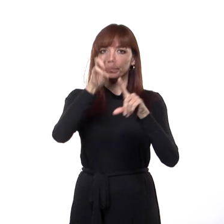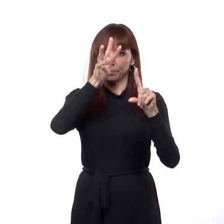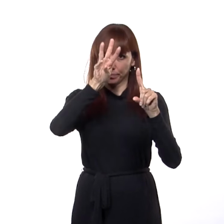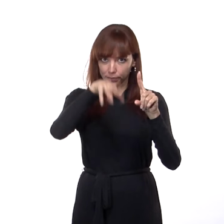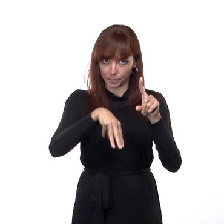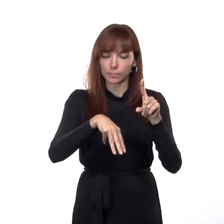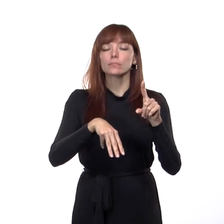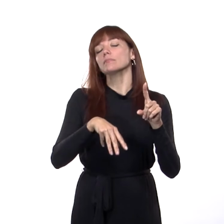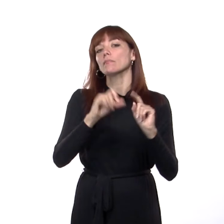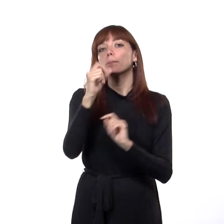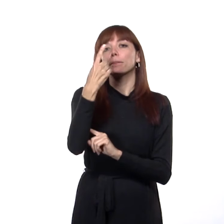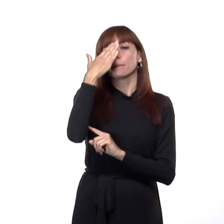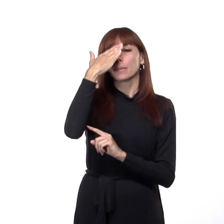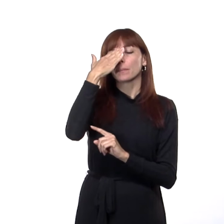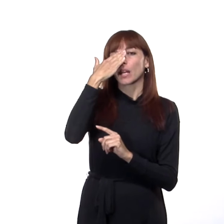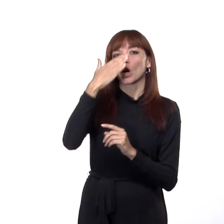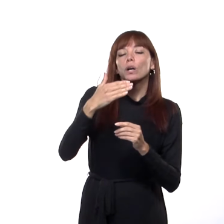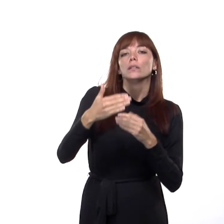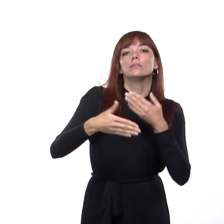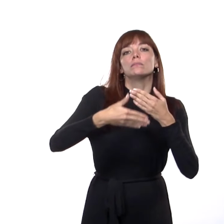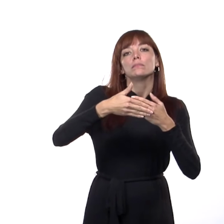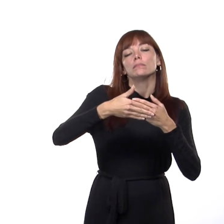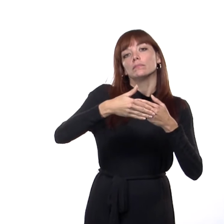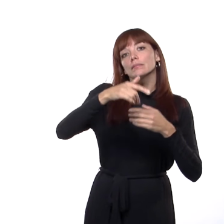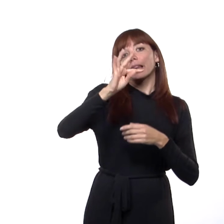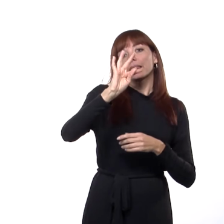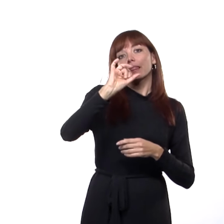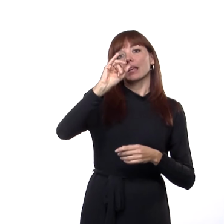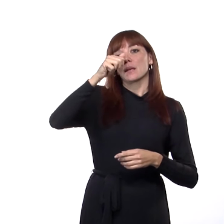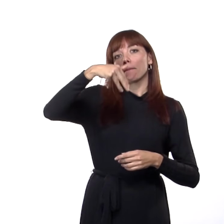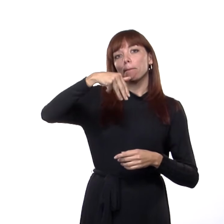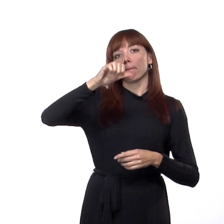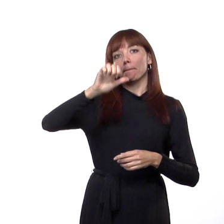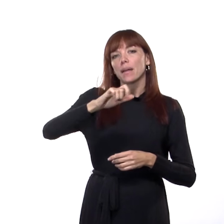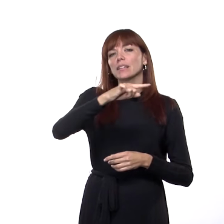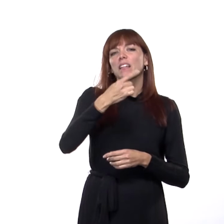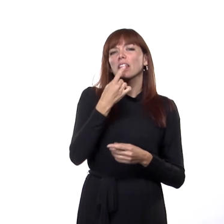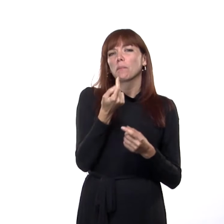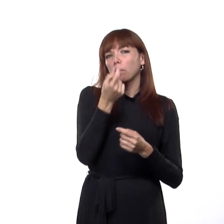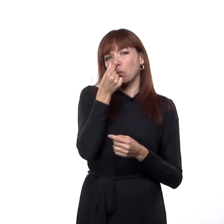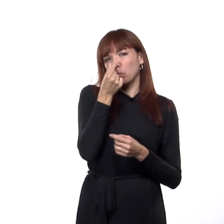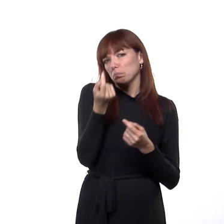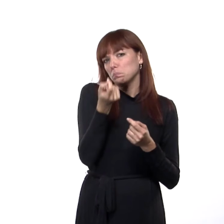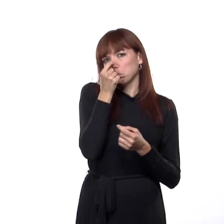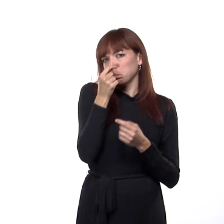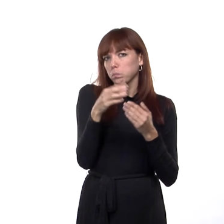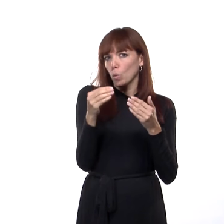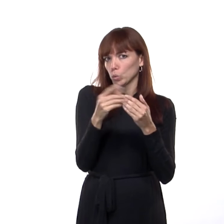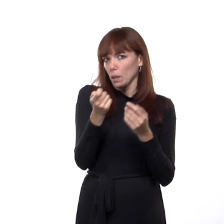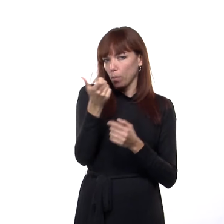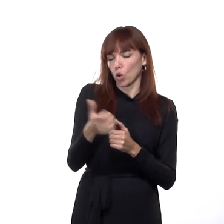diría que el primero sería el time to market que quizás es el que menos aplica en lo que serían de estas industrias críticas